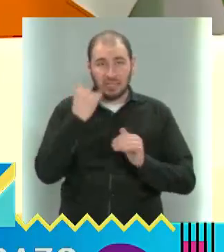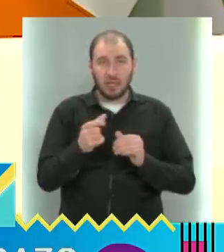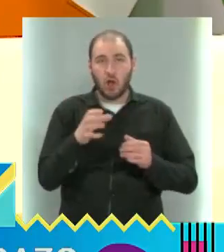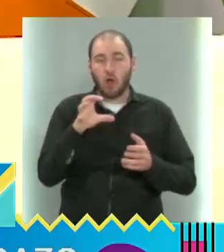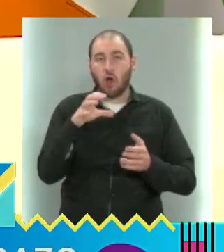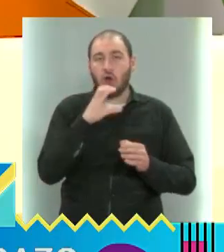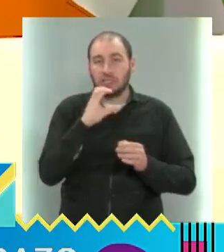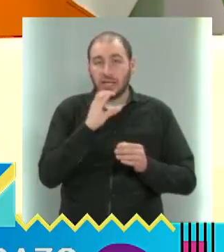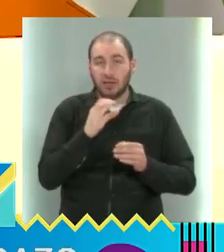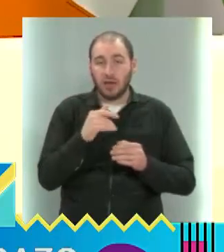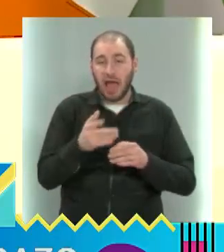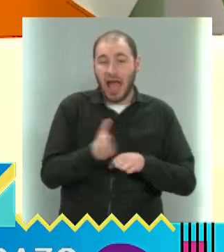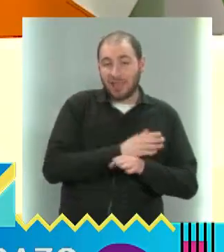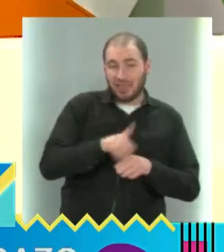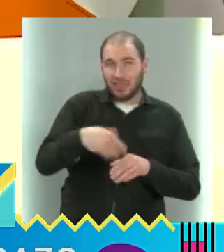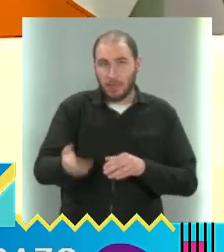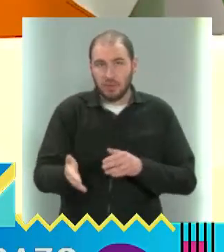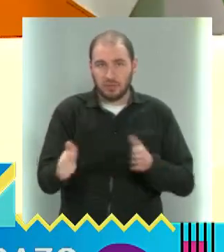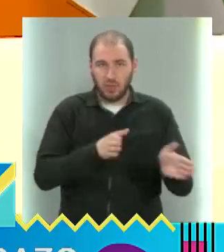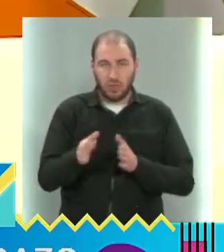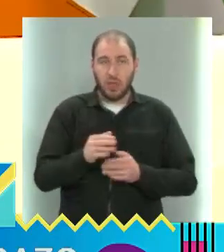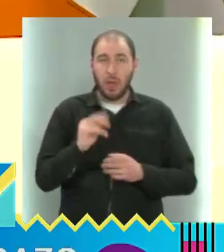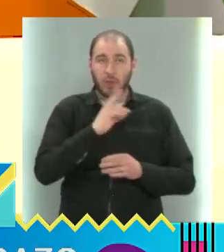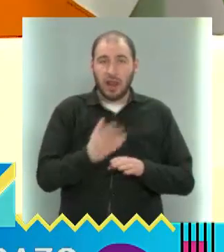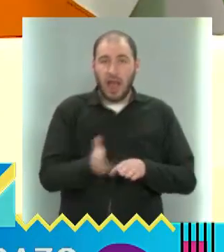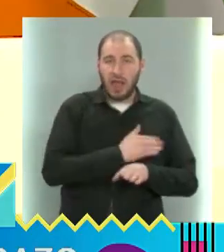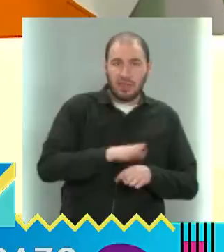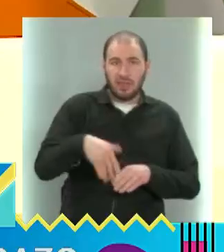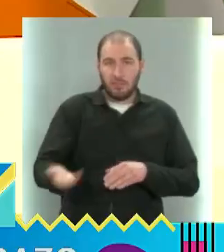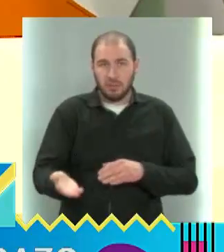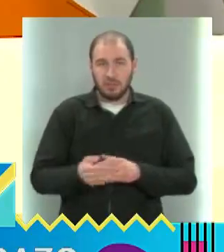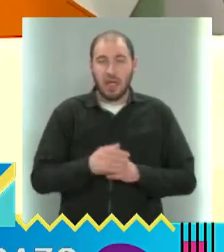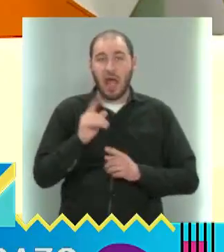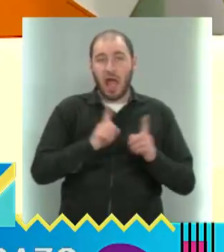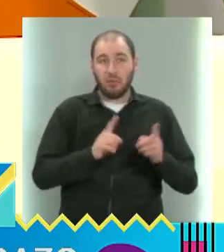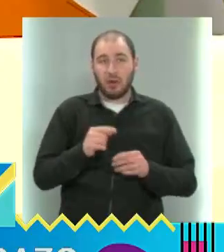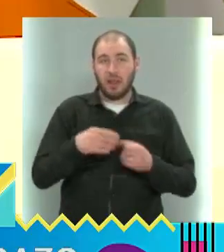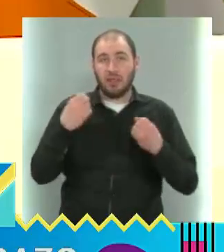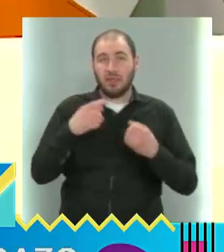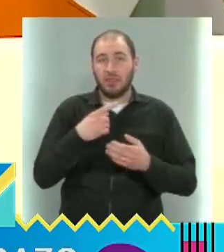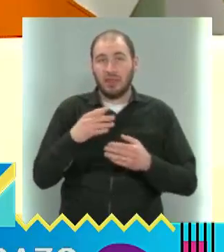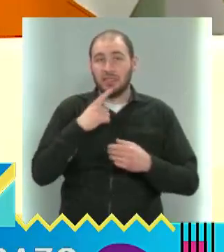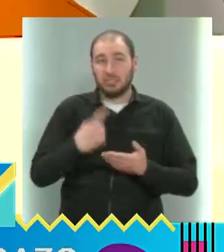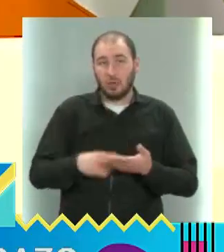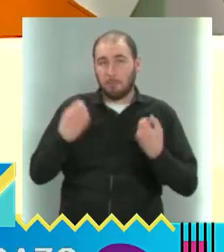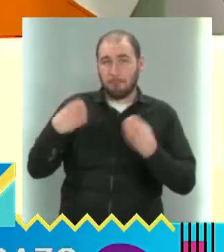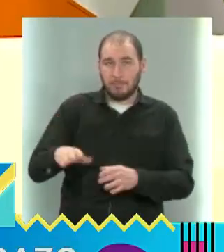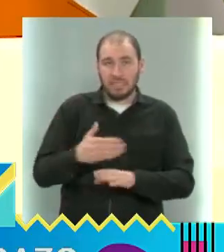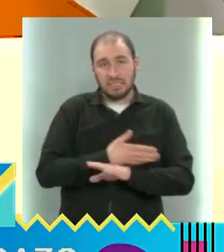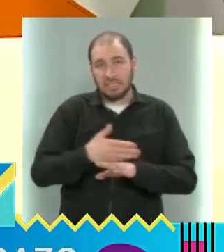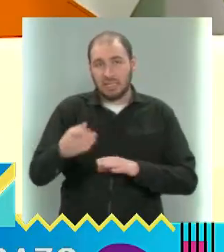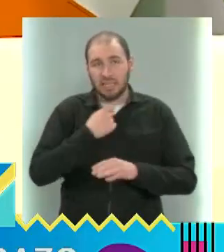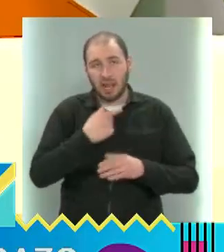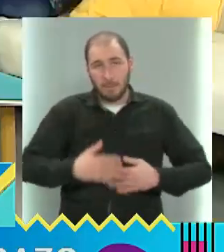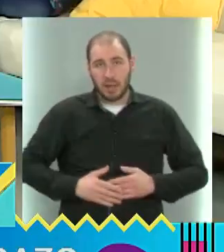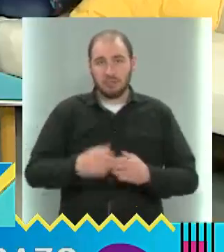las consejerías pre y post aborto, digamos. La mujer va a ir antes y va a ir después. Algunas van a desistir de la decisión y van a decidir continuar